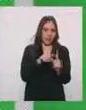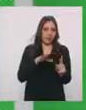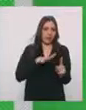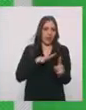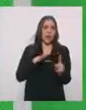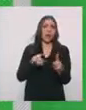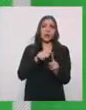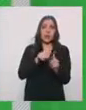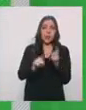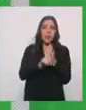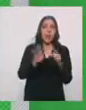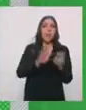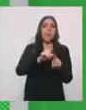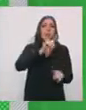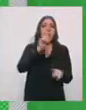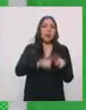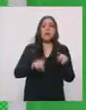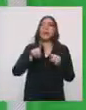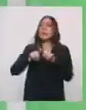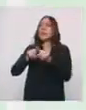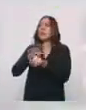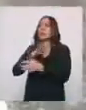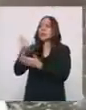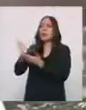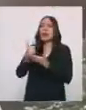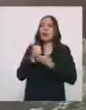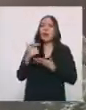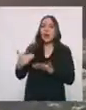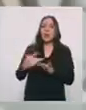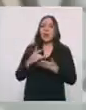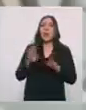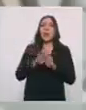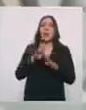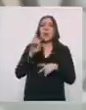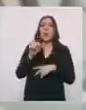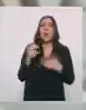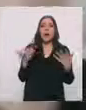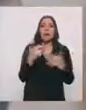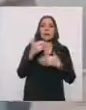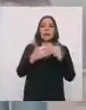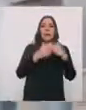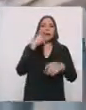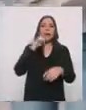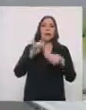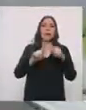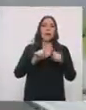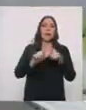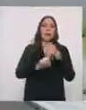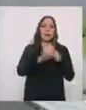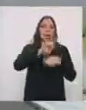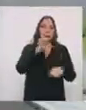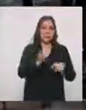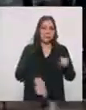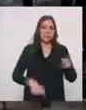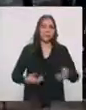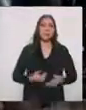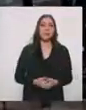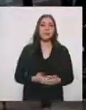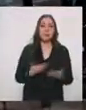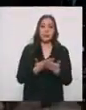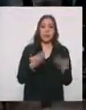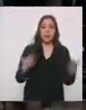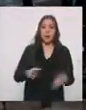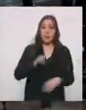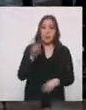para solucionar ese problema y dónde empiezo a caminarlo. ¿Sabes qué, Alex y Alejandra, y a todo el auditorio? La realidad es que no tenemos